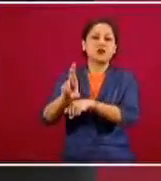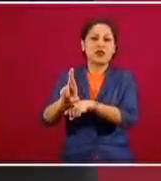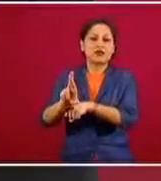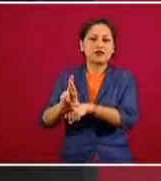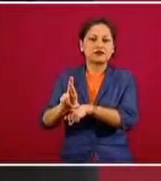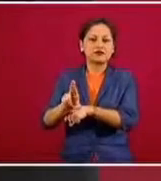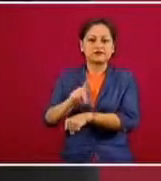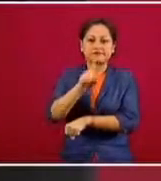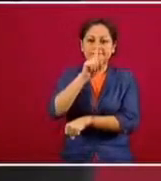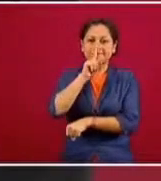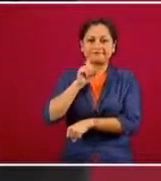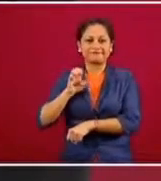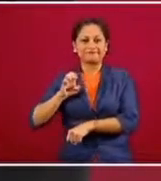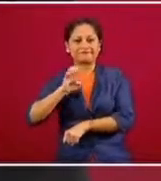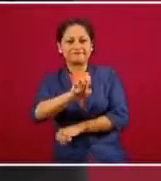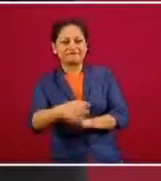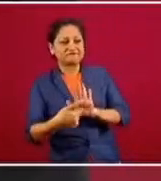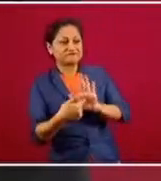ni amonestación.